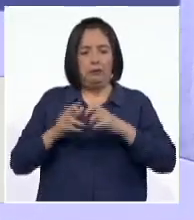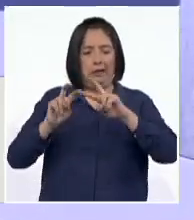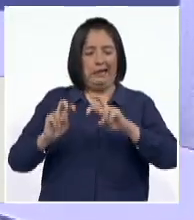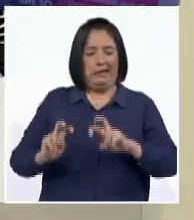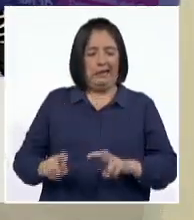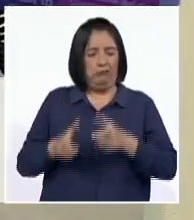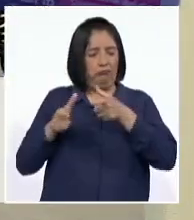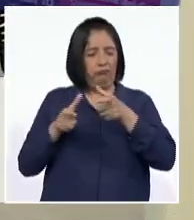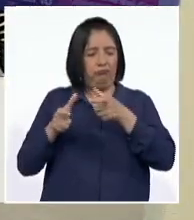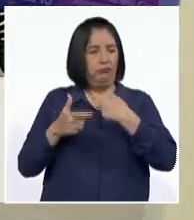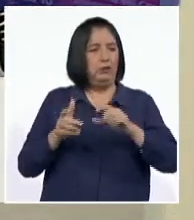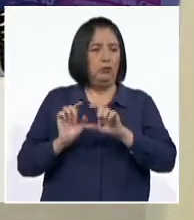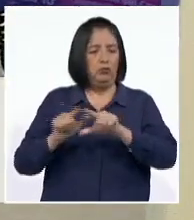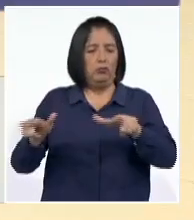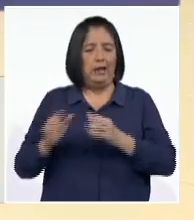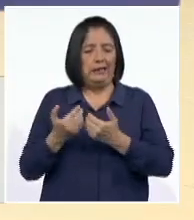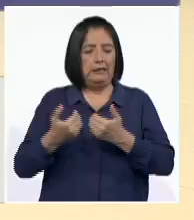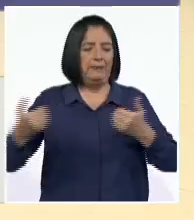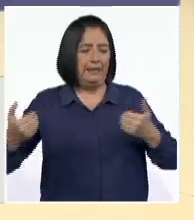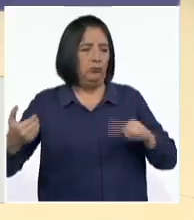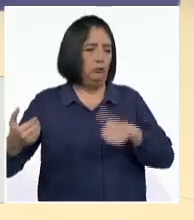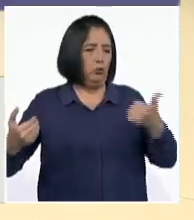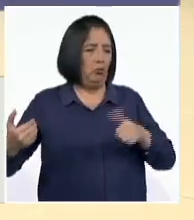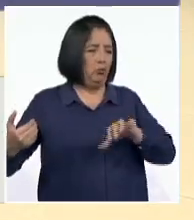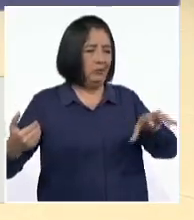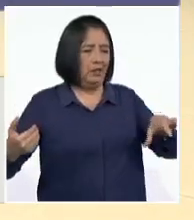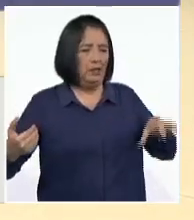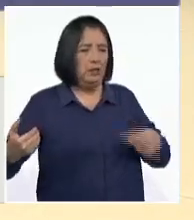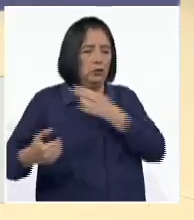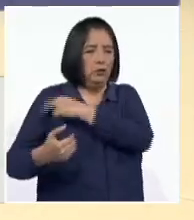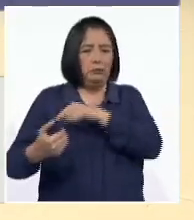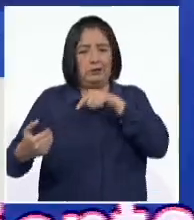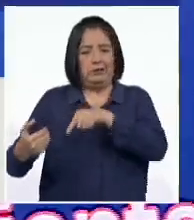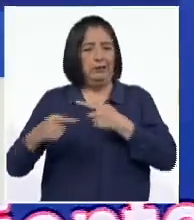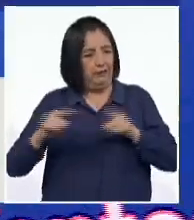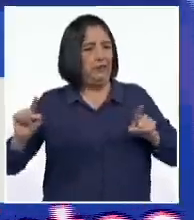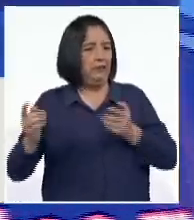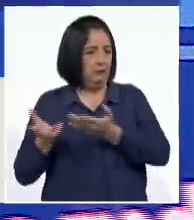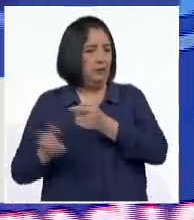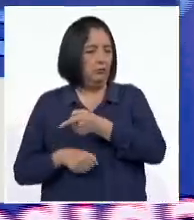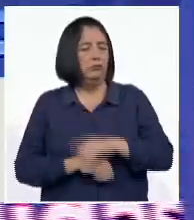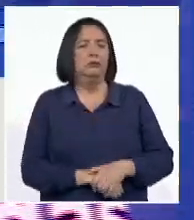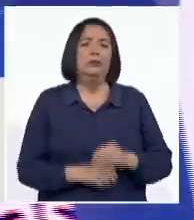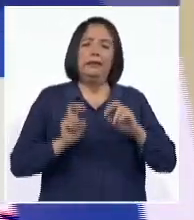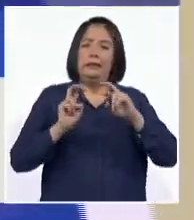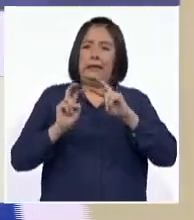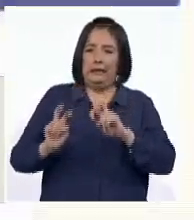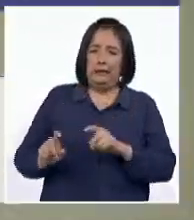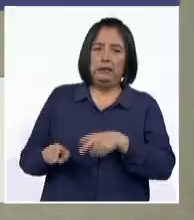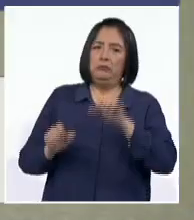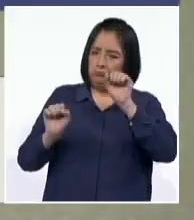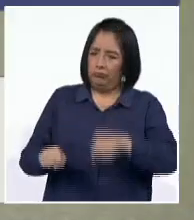forma permanente en un ambiente aislado de otras áreas del hospital y cuenta con servicios diferenciados. El diagnóstico ha